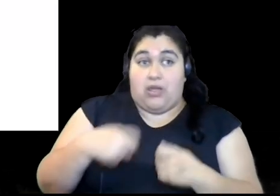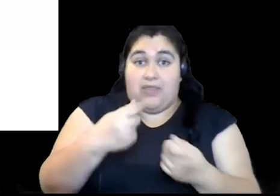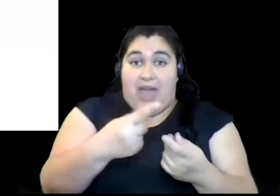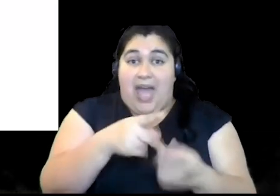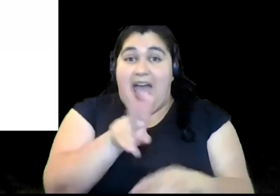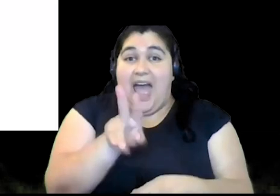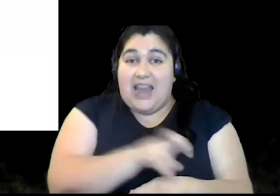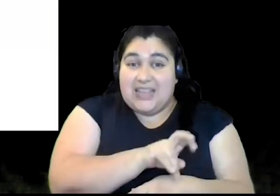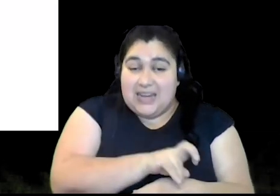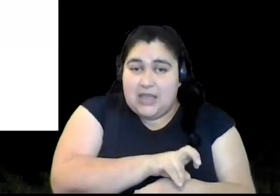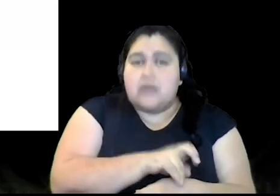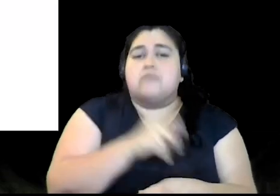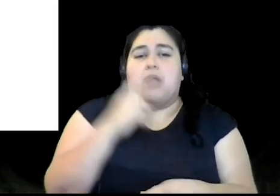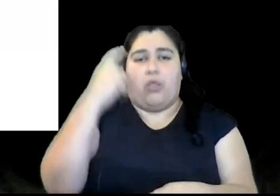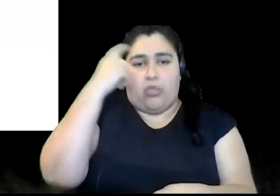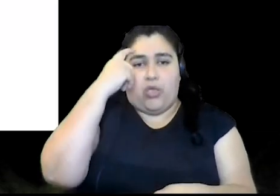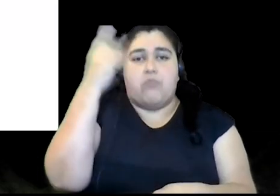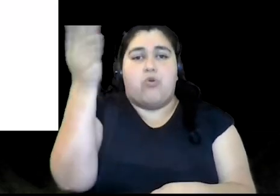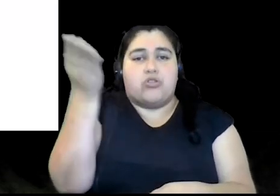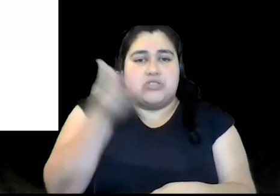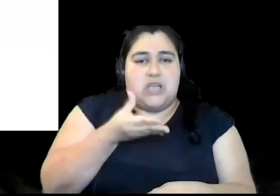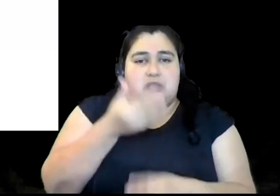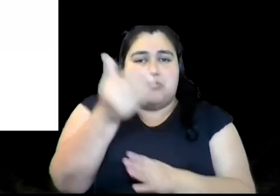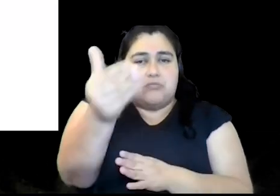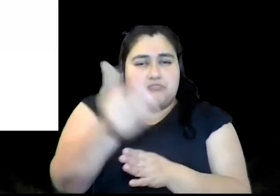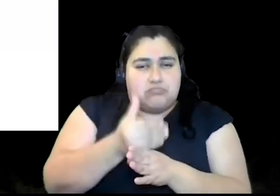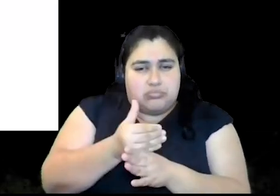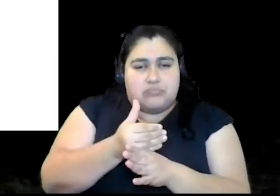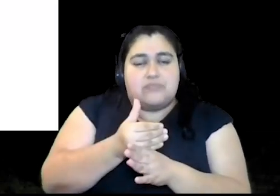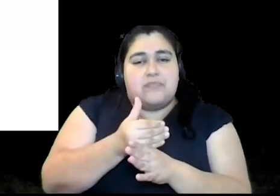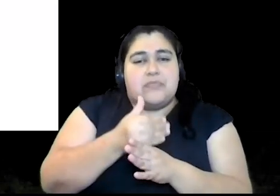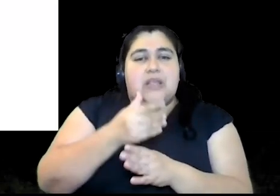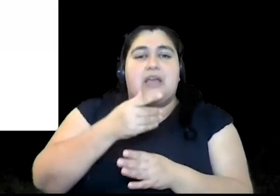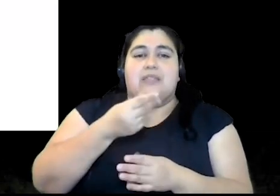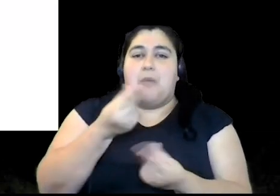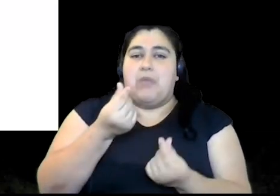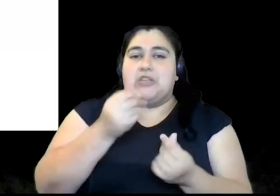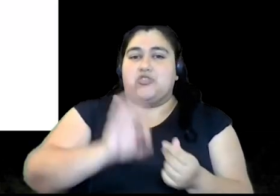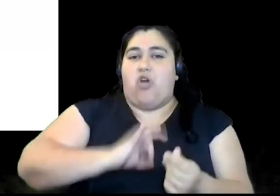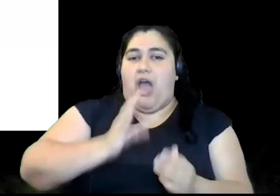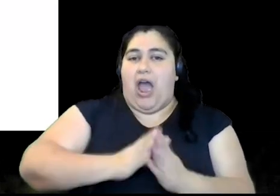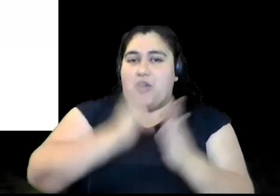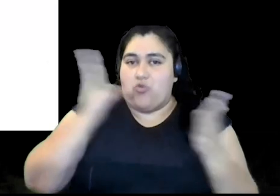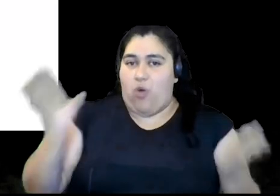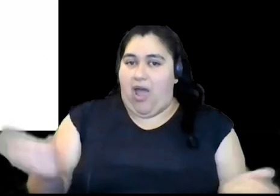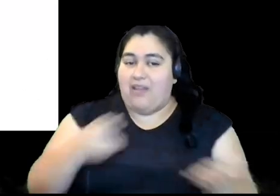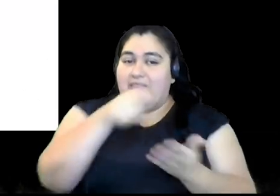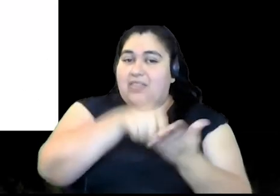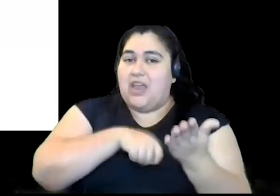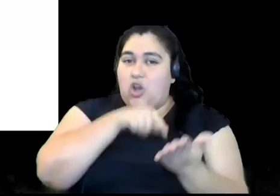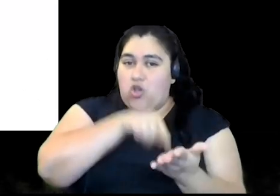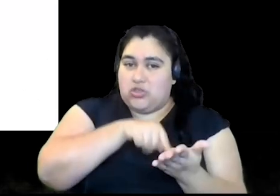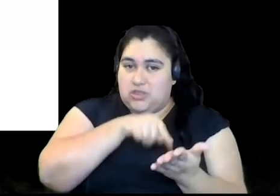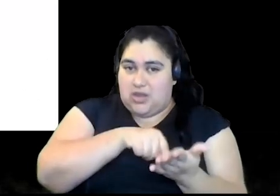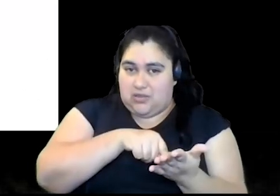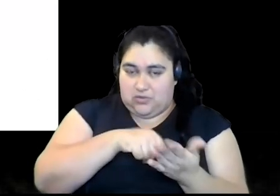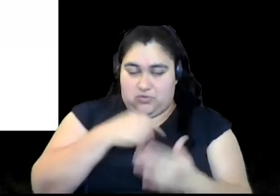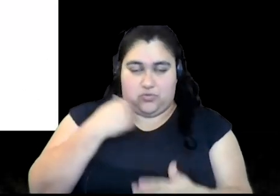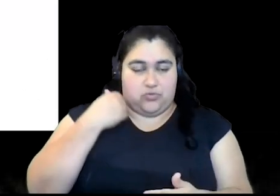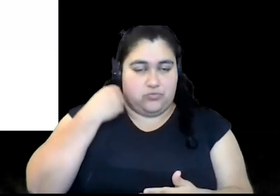podrán deducir un 10% del importe anual del contrato de locación.